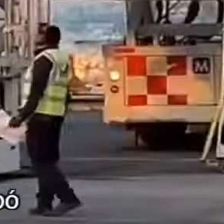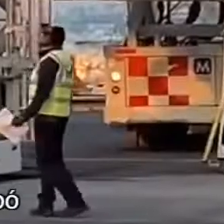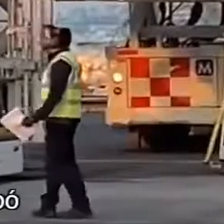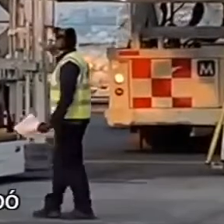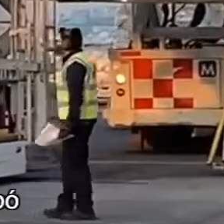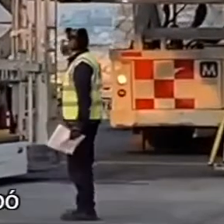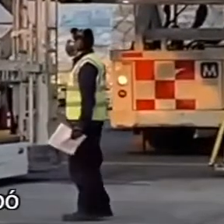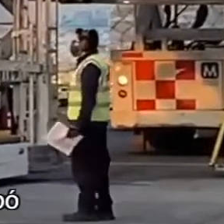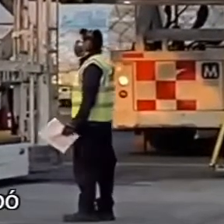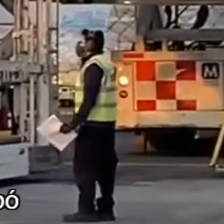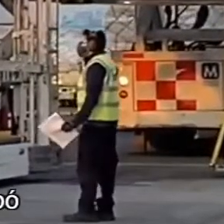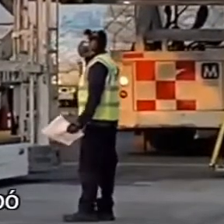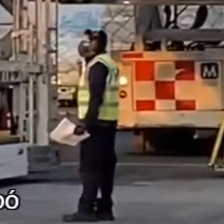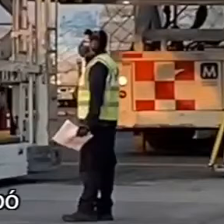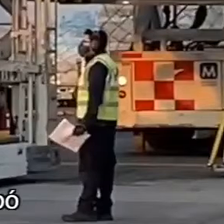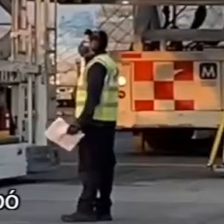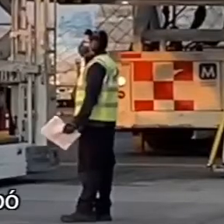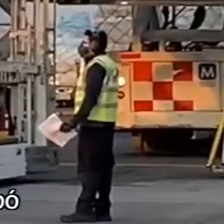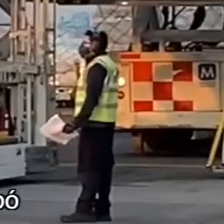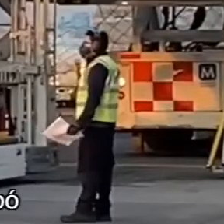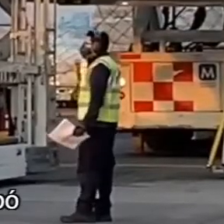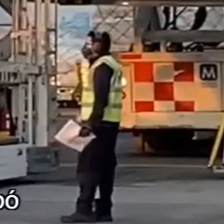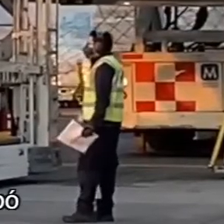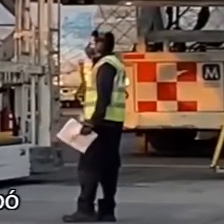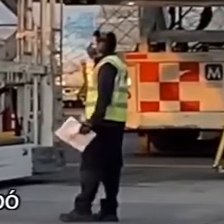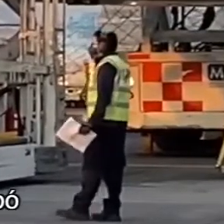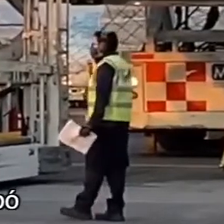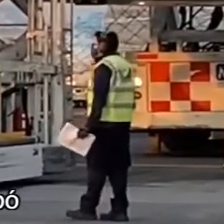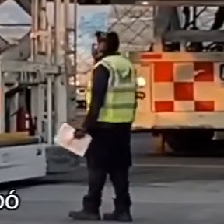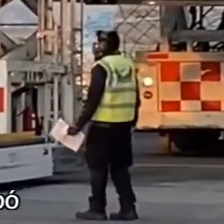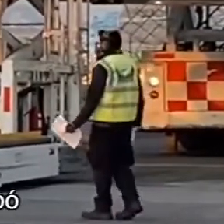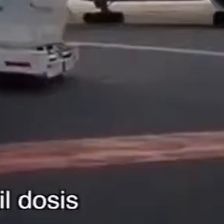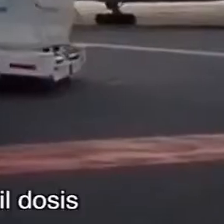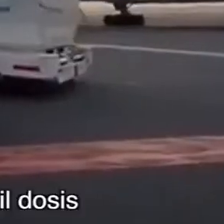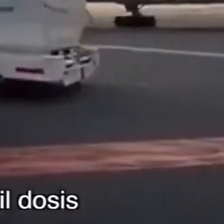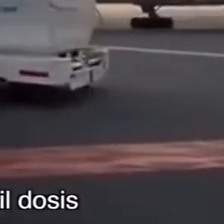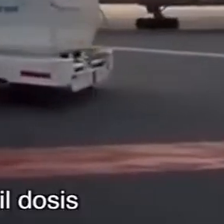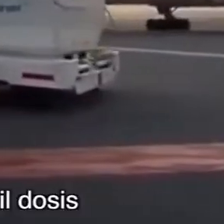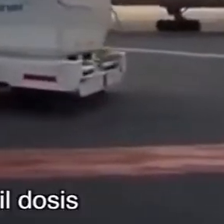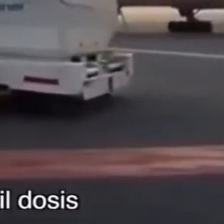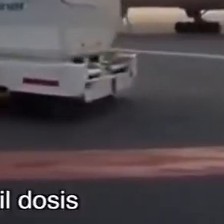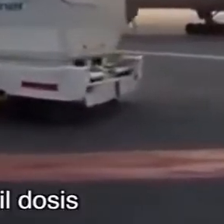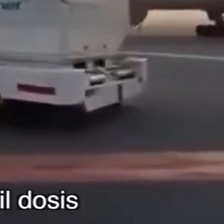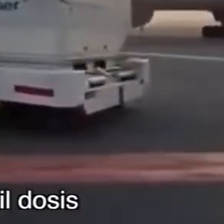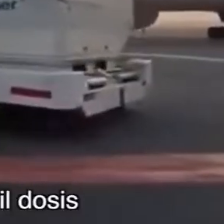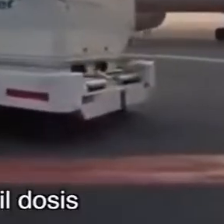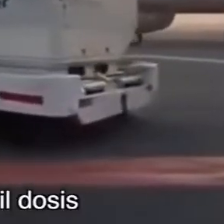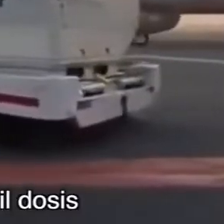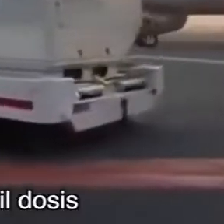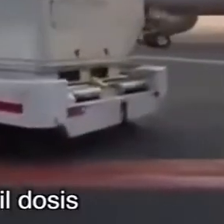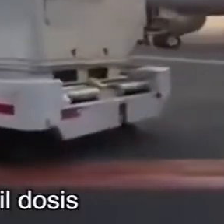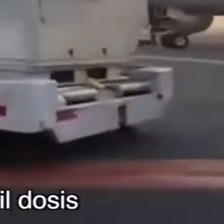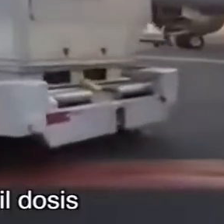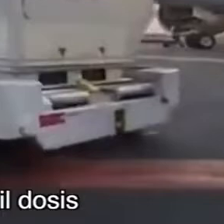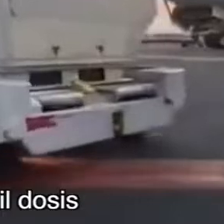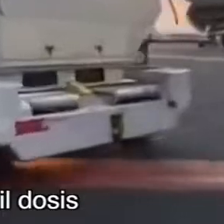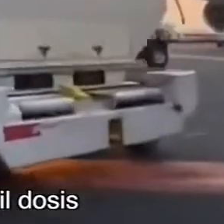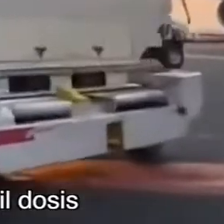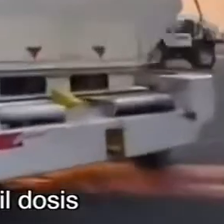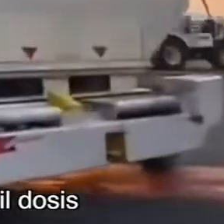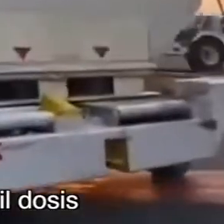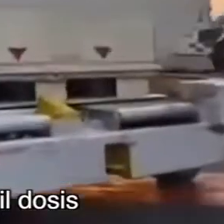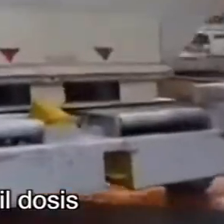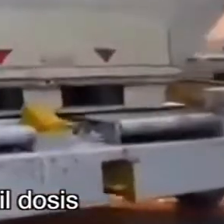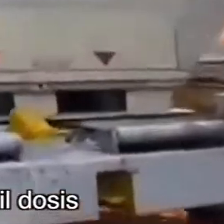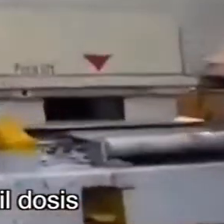Unidas. A las 6 de la mañana del mismo día, arribó el embarque con la sustancia activa para la producción estimada promedio de 730.000